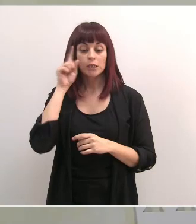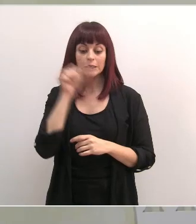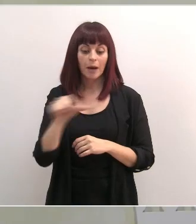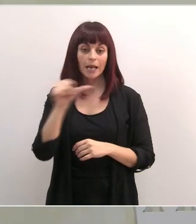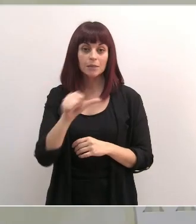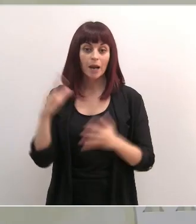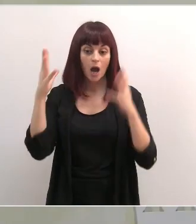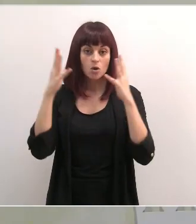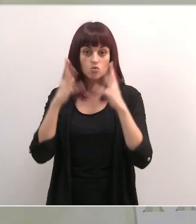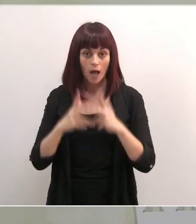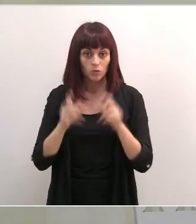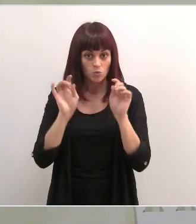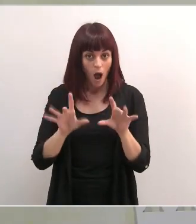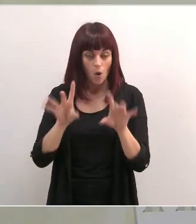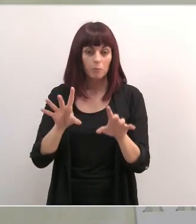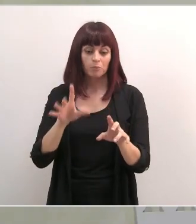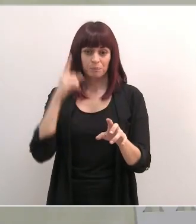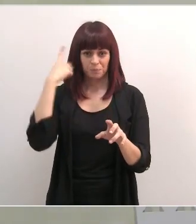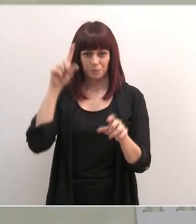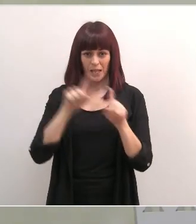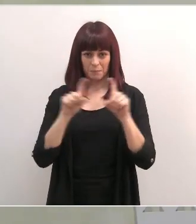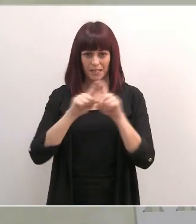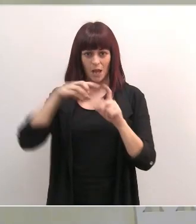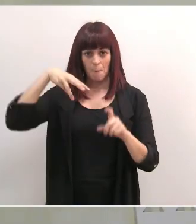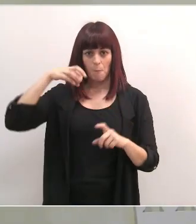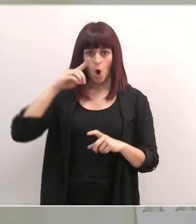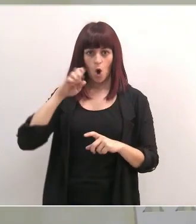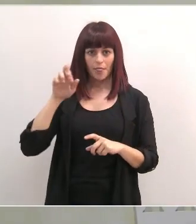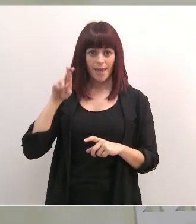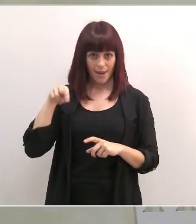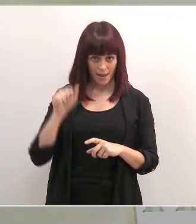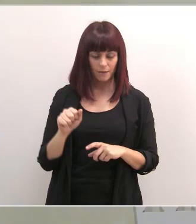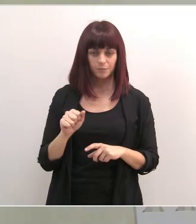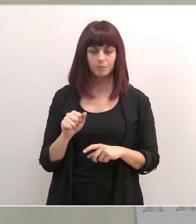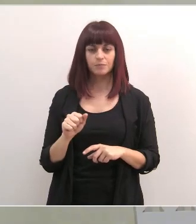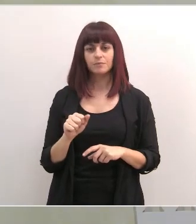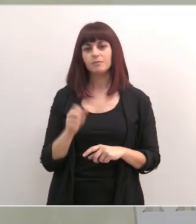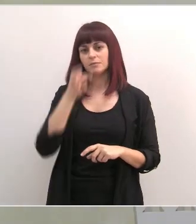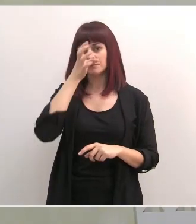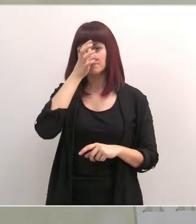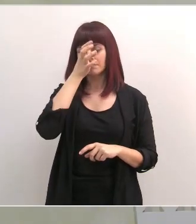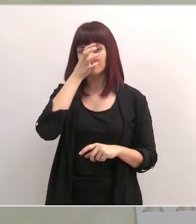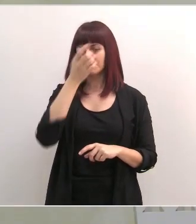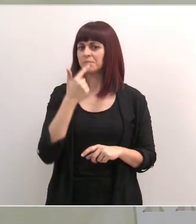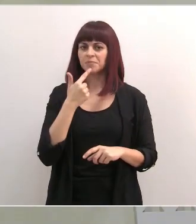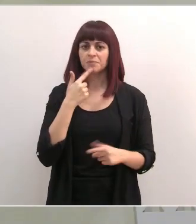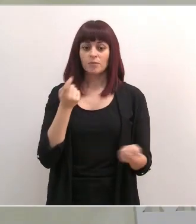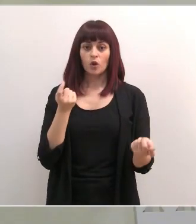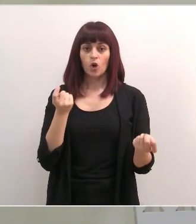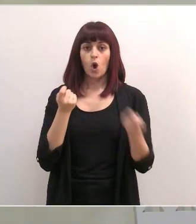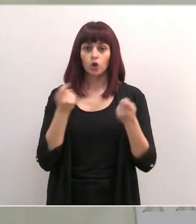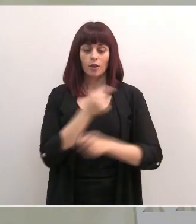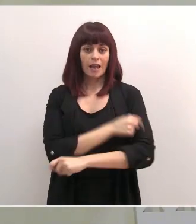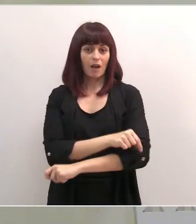principio, Moderna, como saben, la distribución o el primer contingente de vacunas será muy pequeño en este